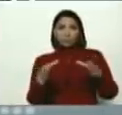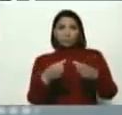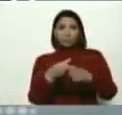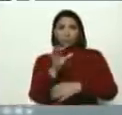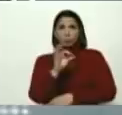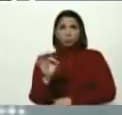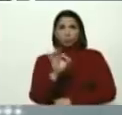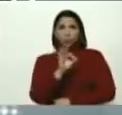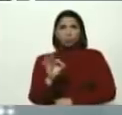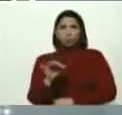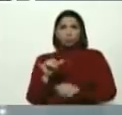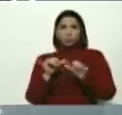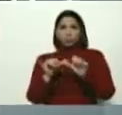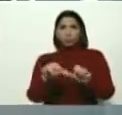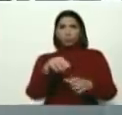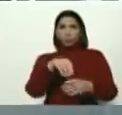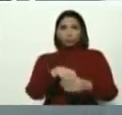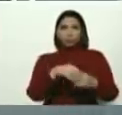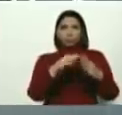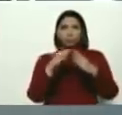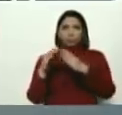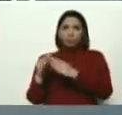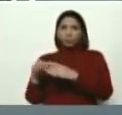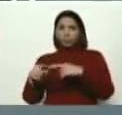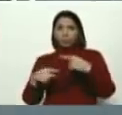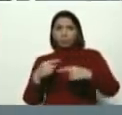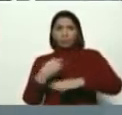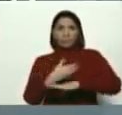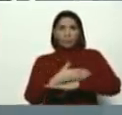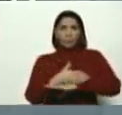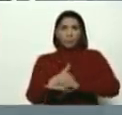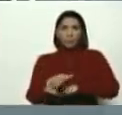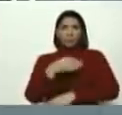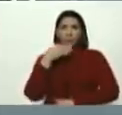hogares. Luego, al pasar la tarde,